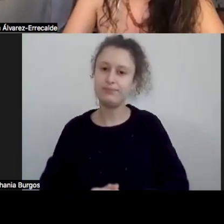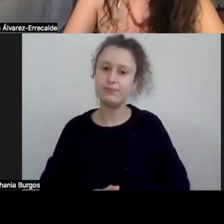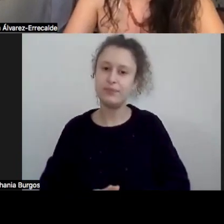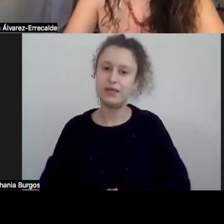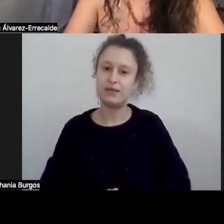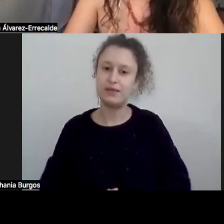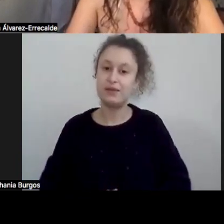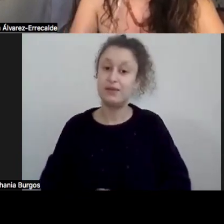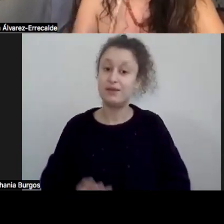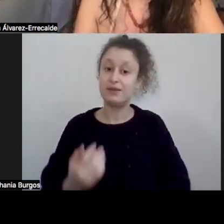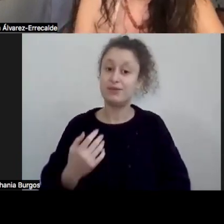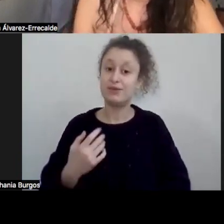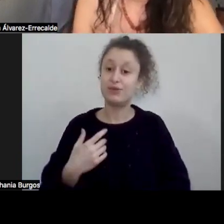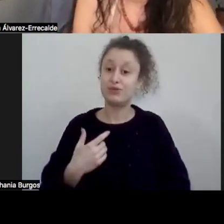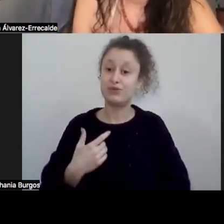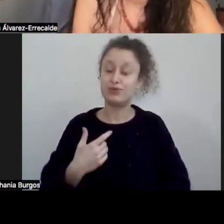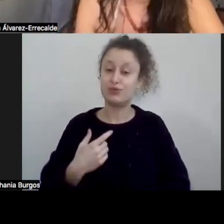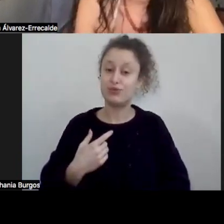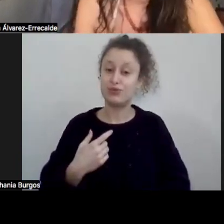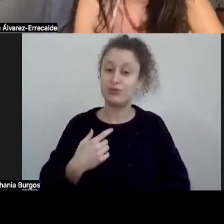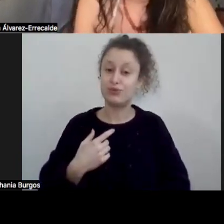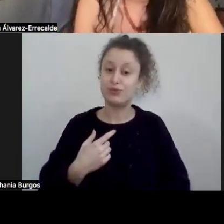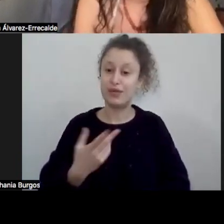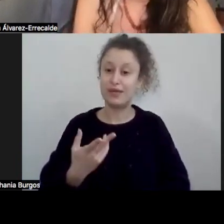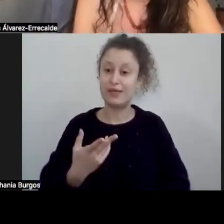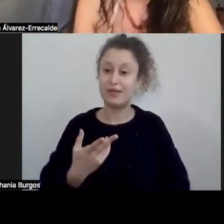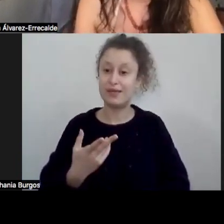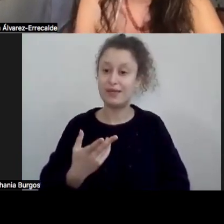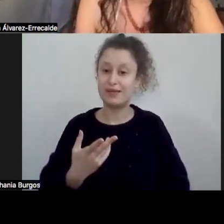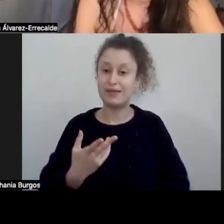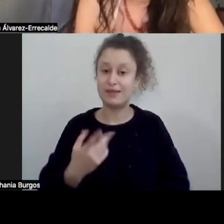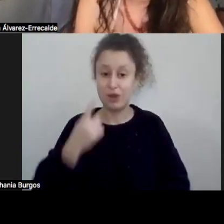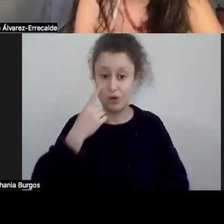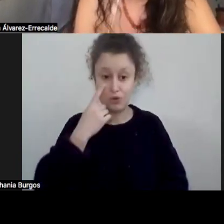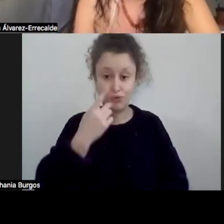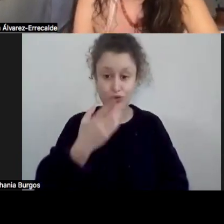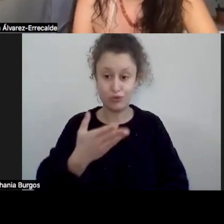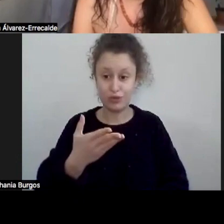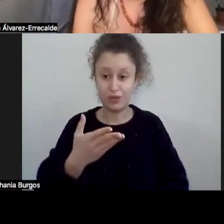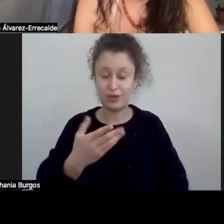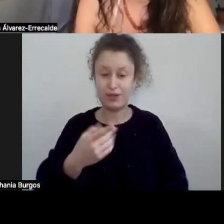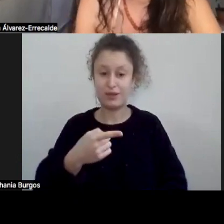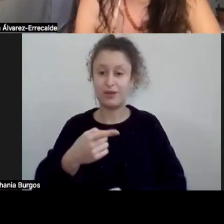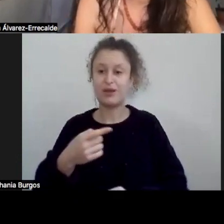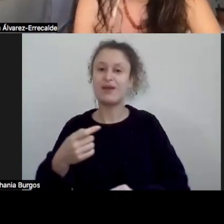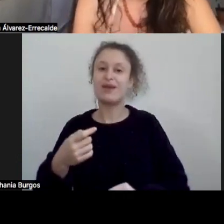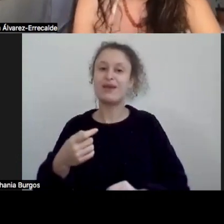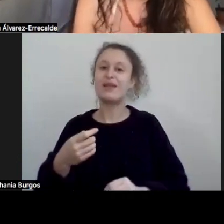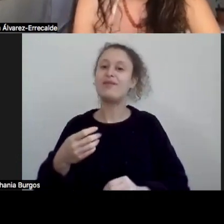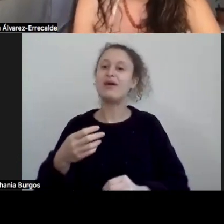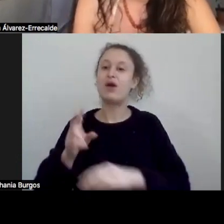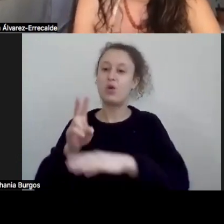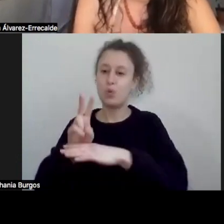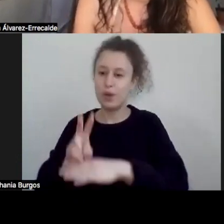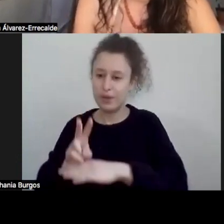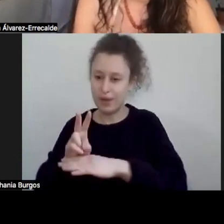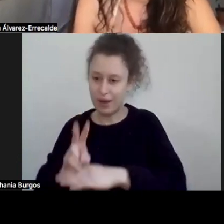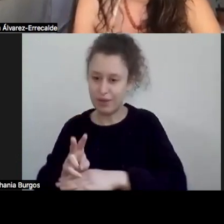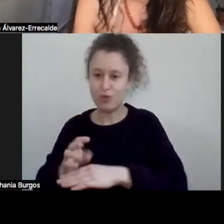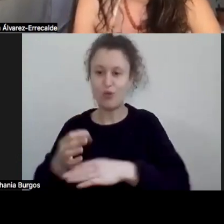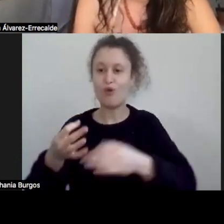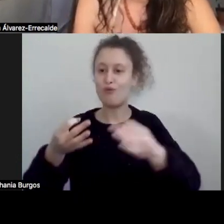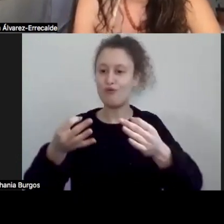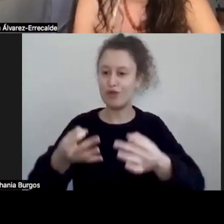feliz, estaba atento, cuidado, tiene un sentido del humor precioso